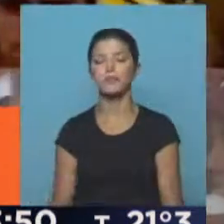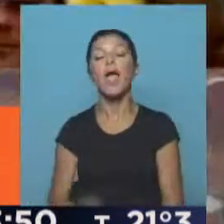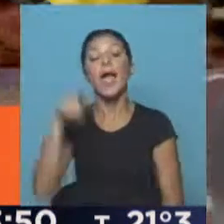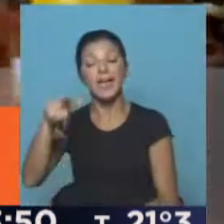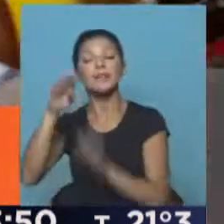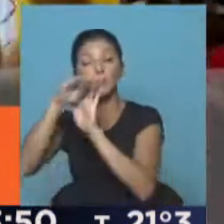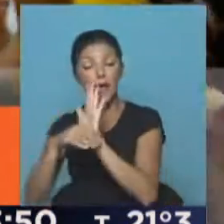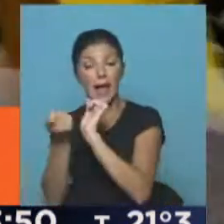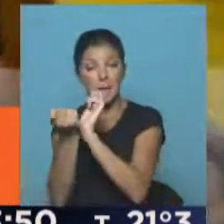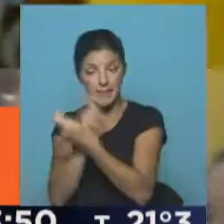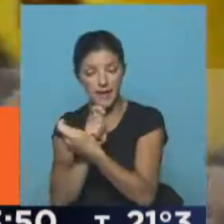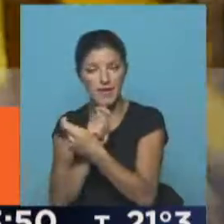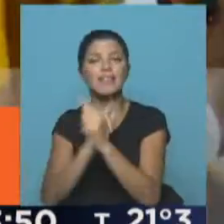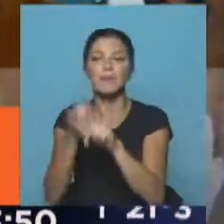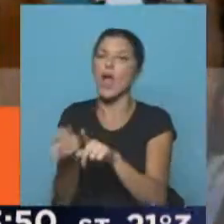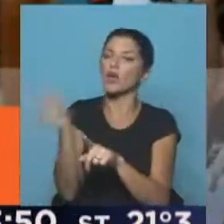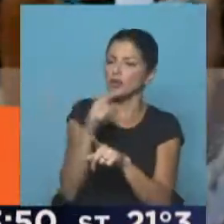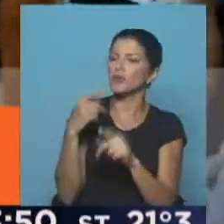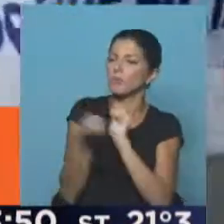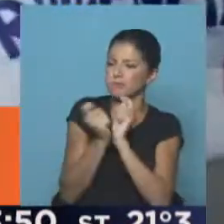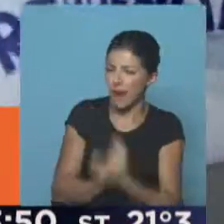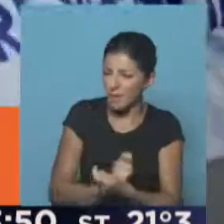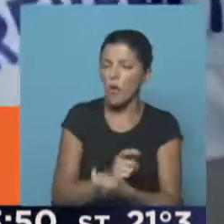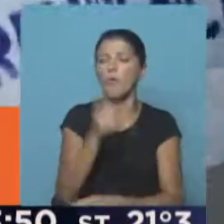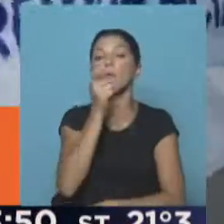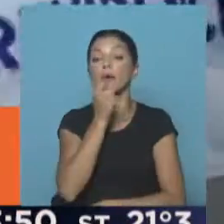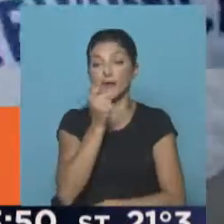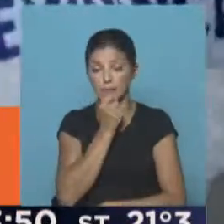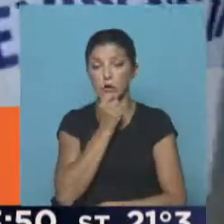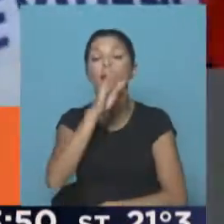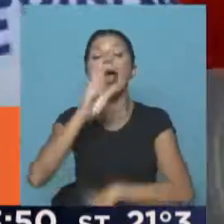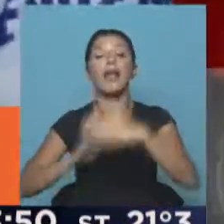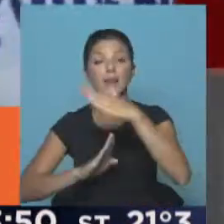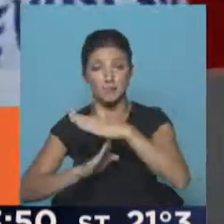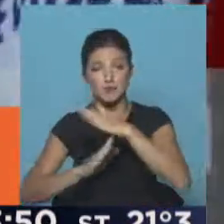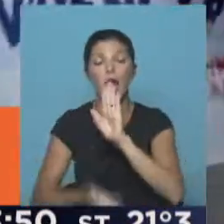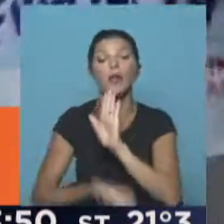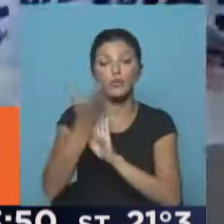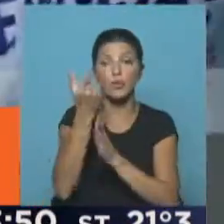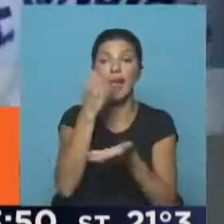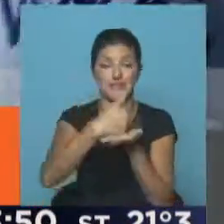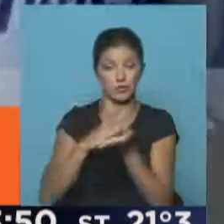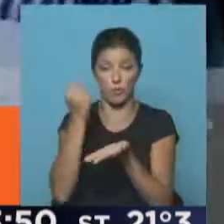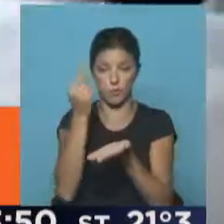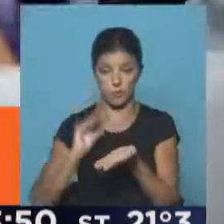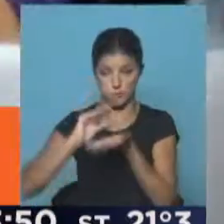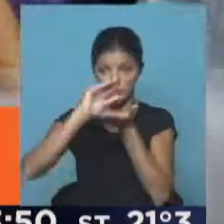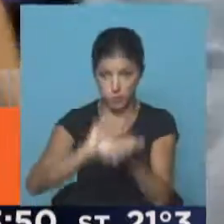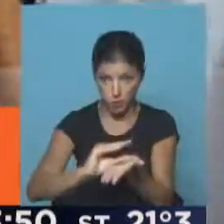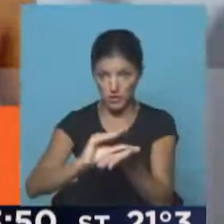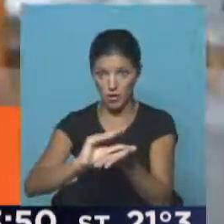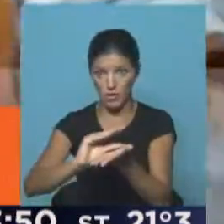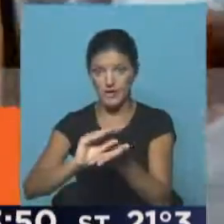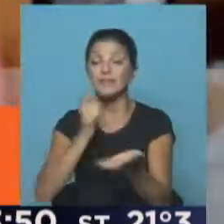forma parte de un paquete de reformas estructurales, entre ellas la limitación del aumento del gasto público anual a los niveles de inflación del